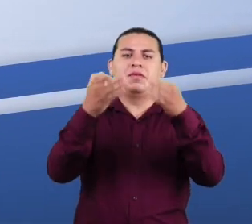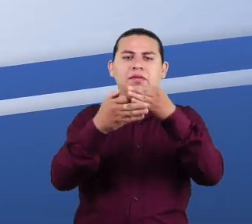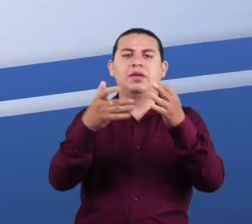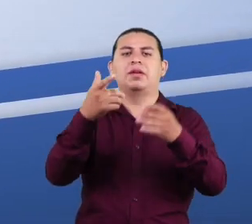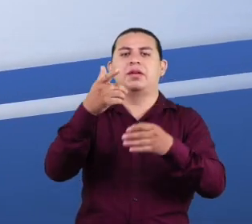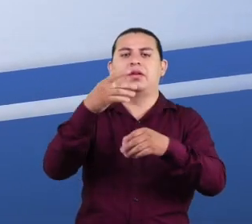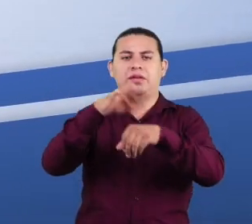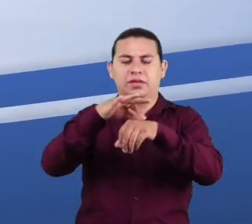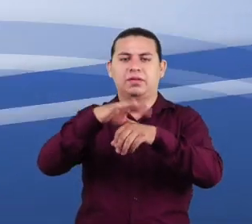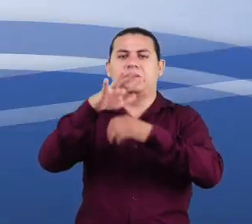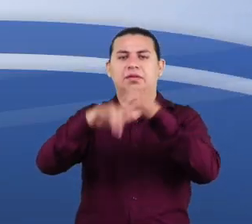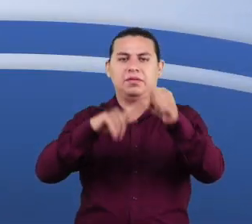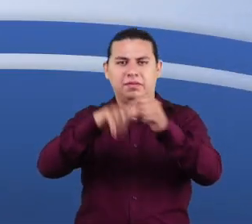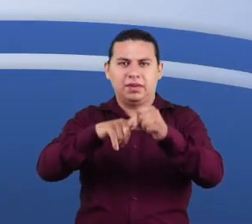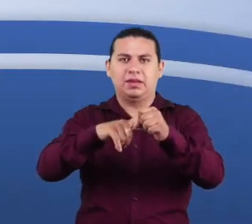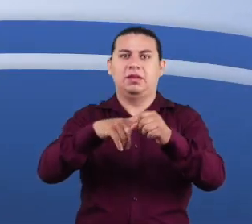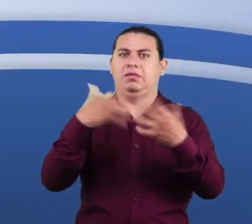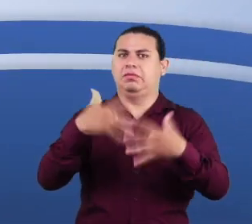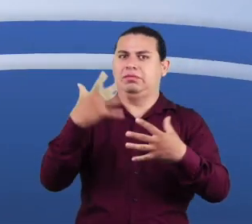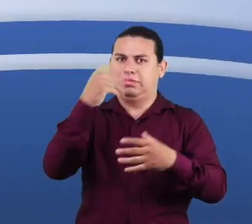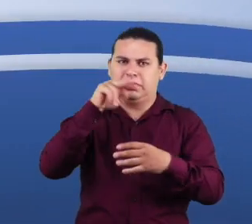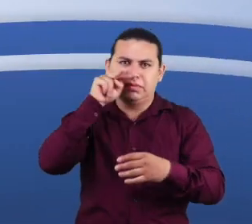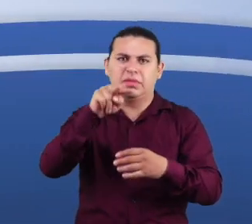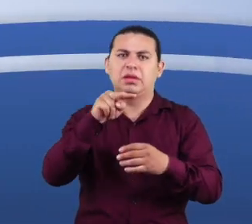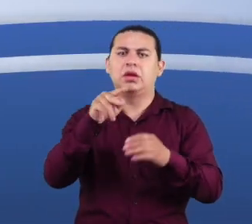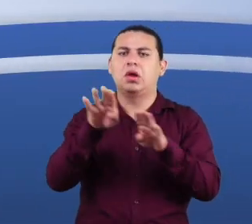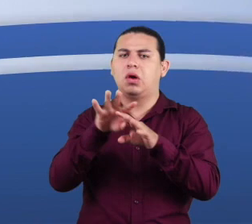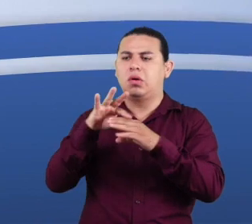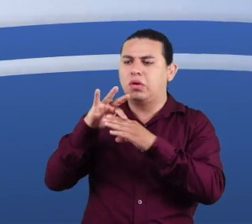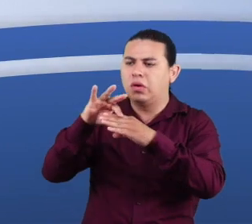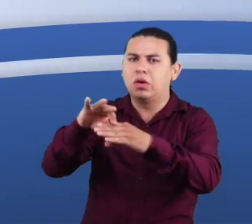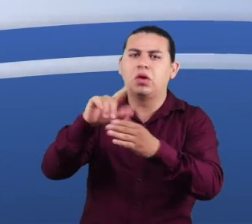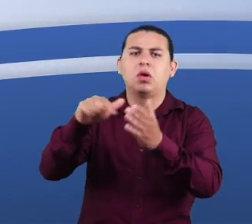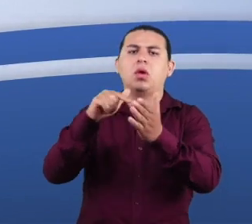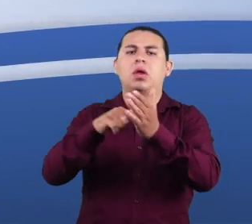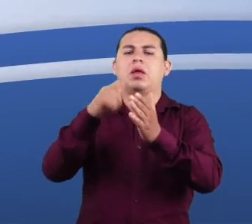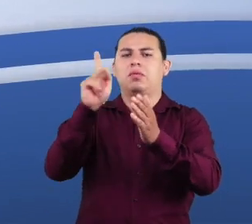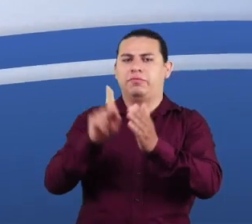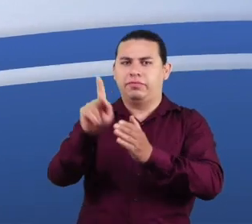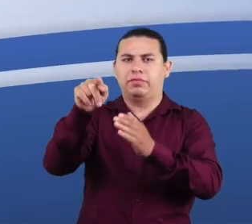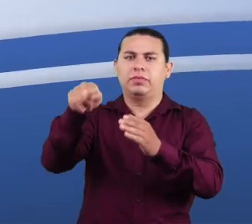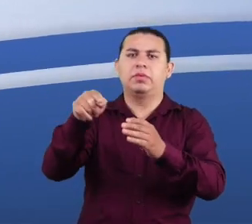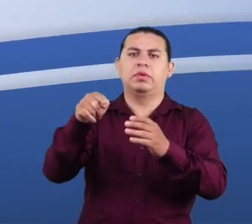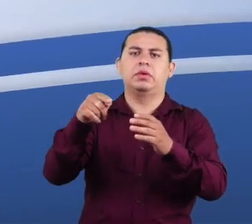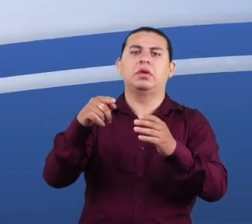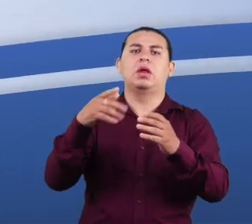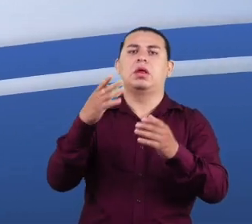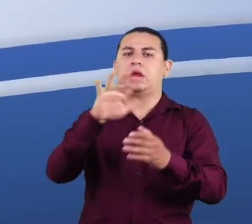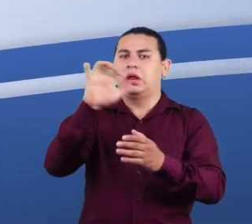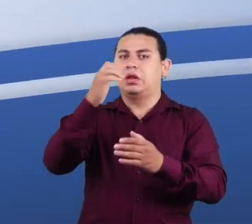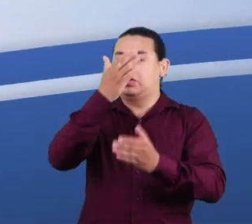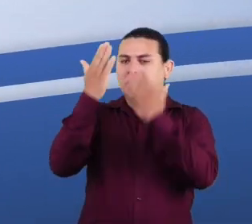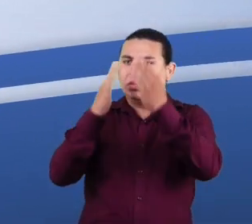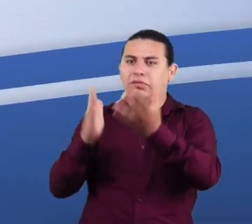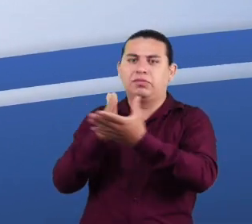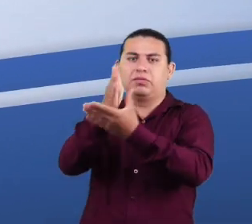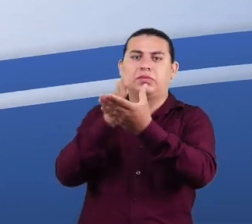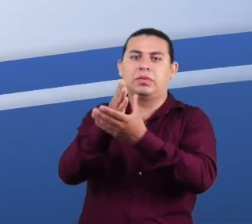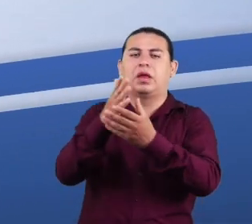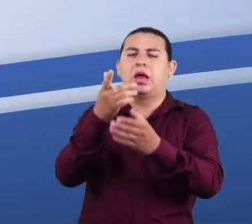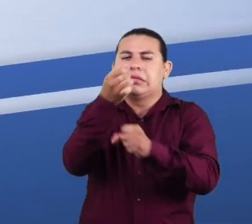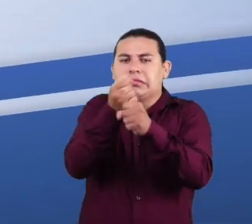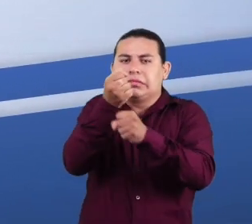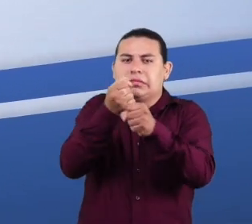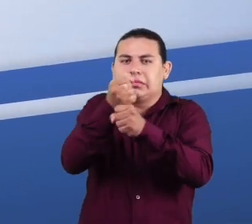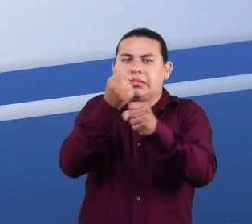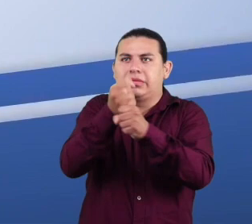Medicina Veterinaria y Zootecnia, beneficiando a 40 municipios de Valles Centrales y más de 500 estudiantes que van a realizar sus